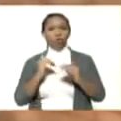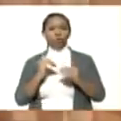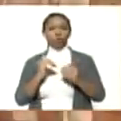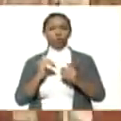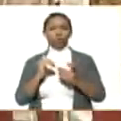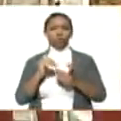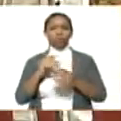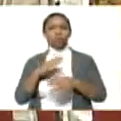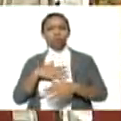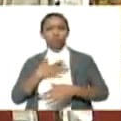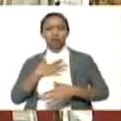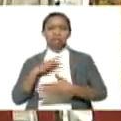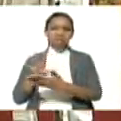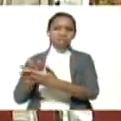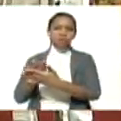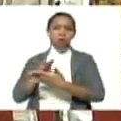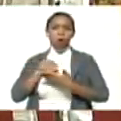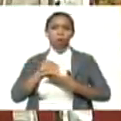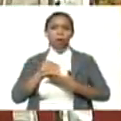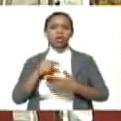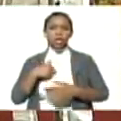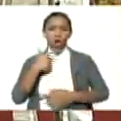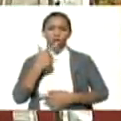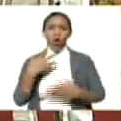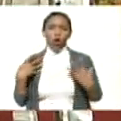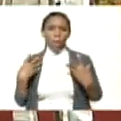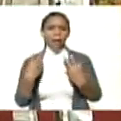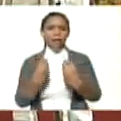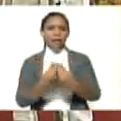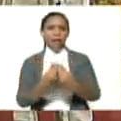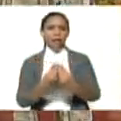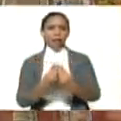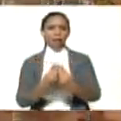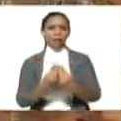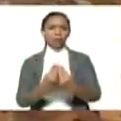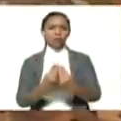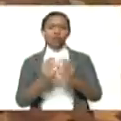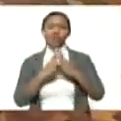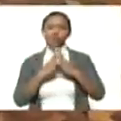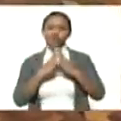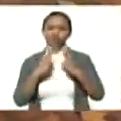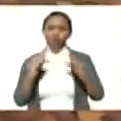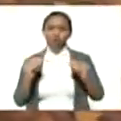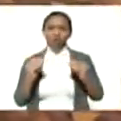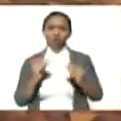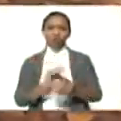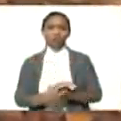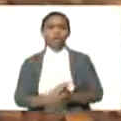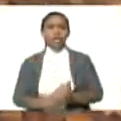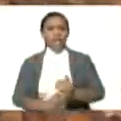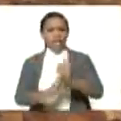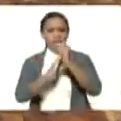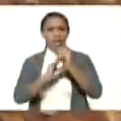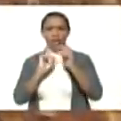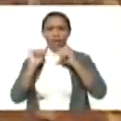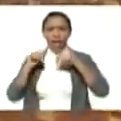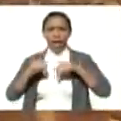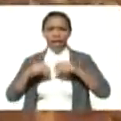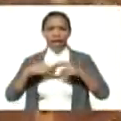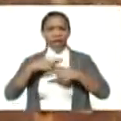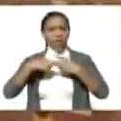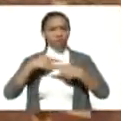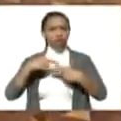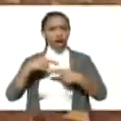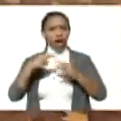bien. Y se lo digo a los compañeros y compañeras, todos líderes de esta revolución a